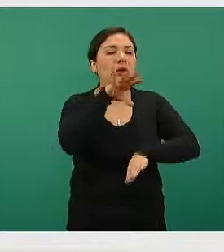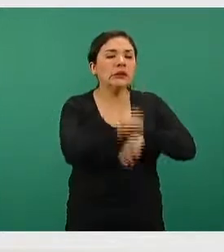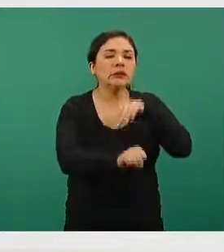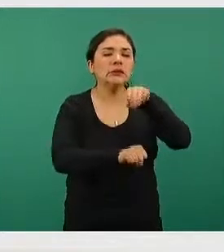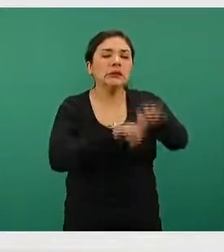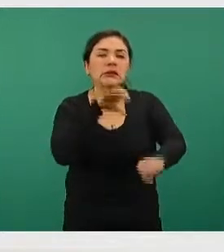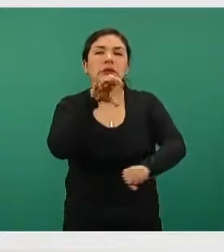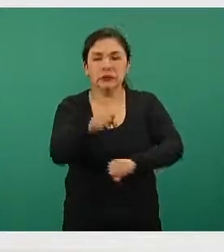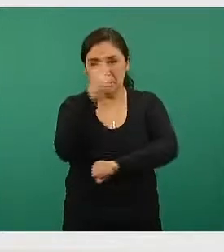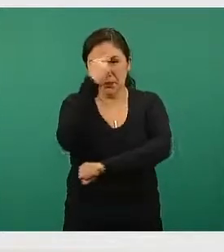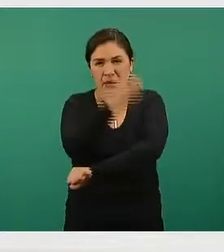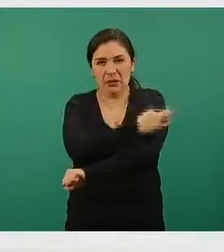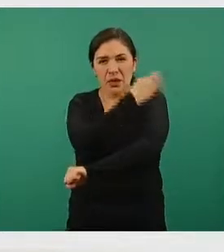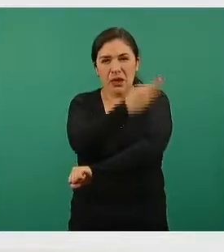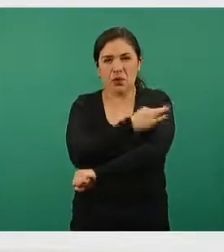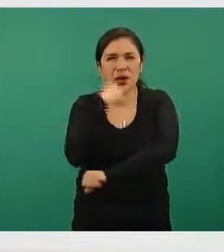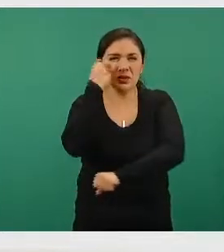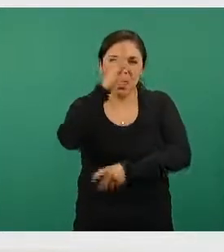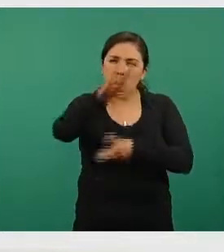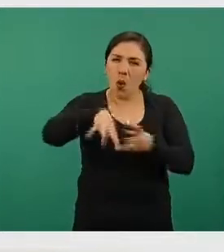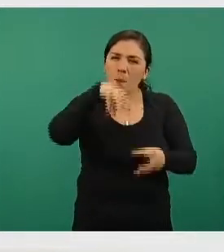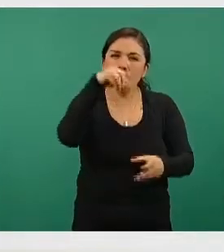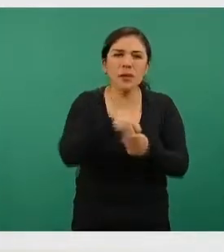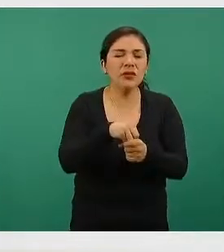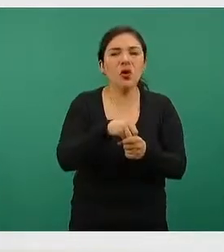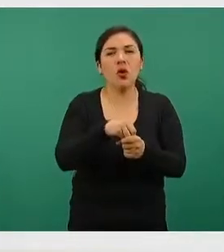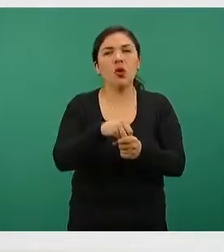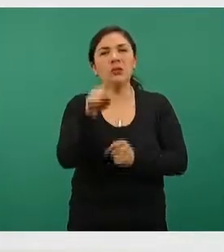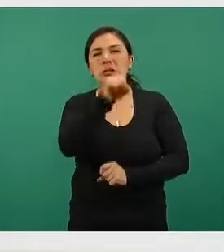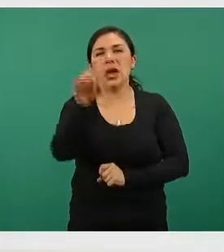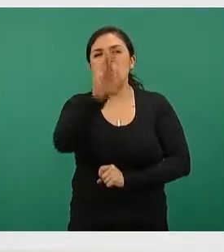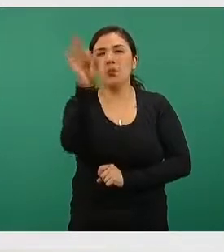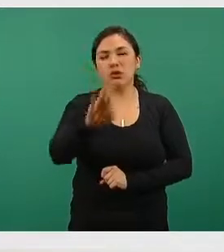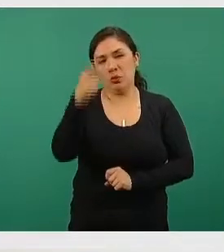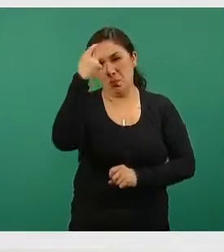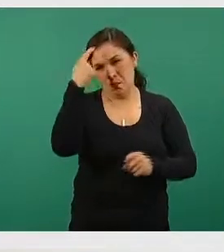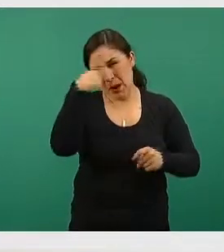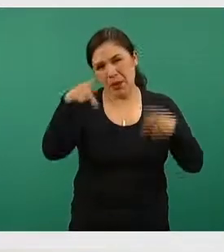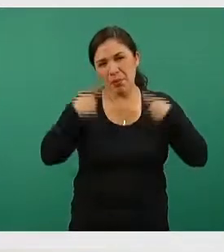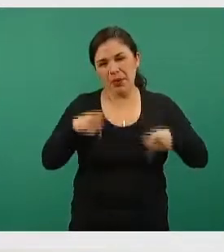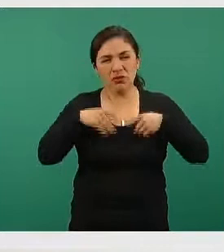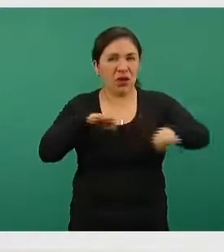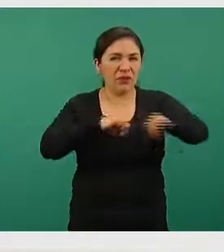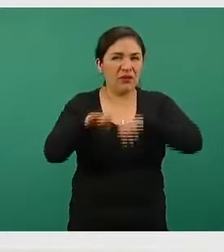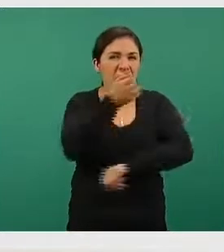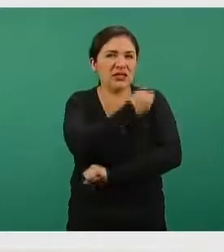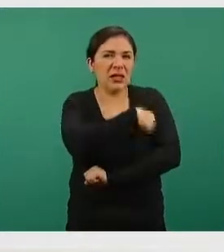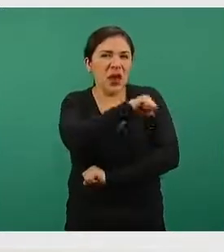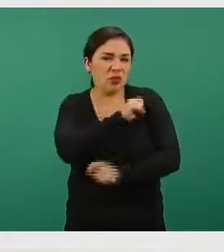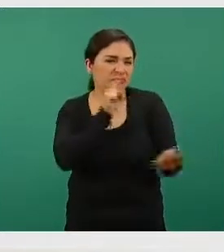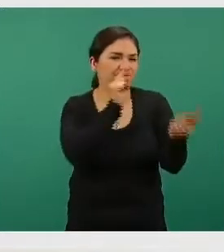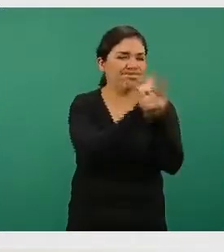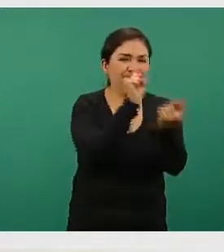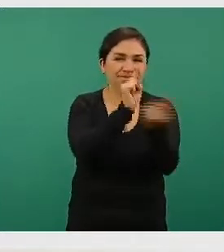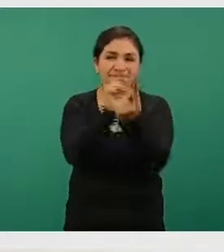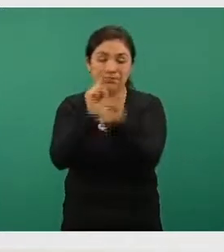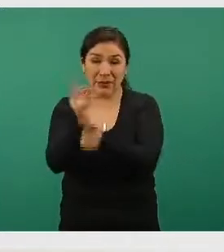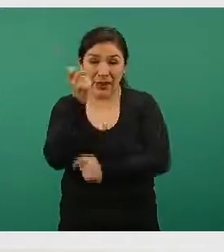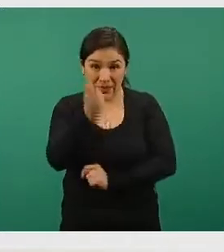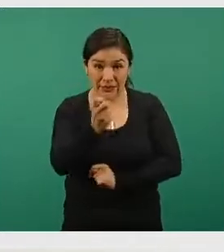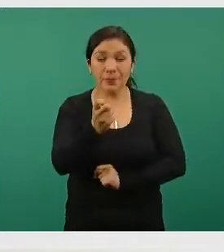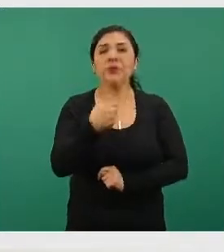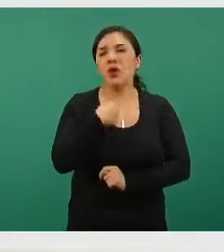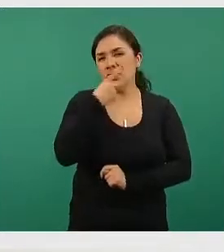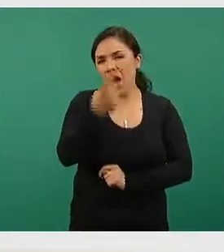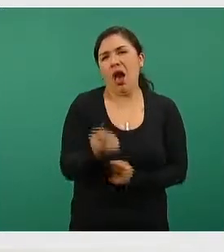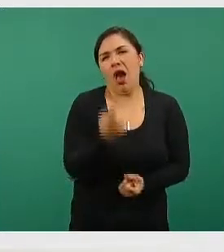con la meta, el objetivo de llegar a este 100% del personal trabajadores de la salud de primera línea. Decíamos, algunas